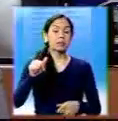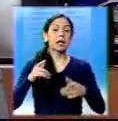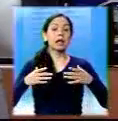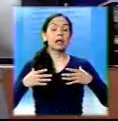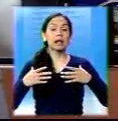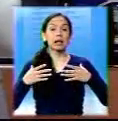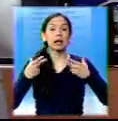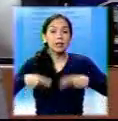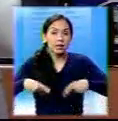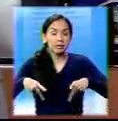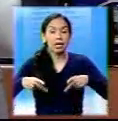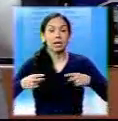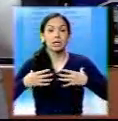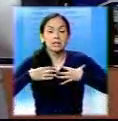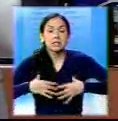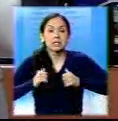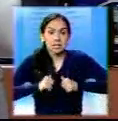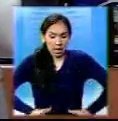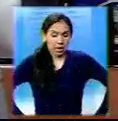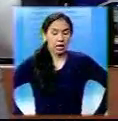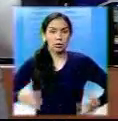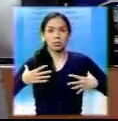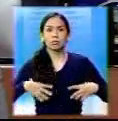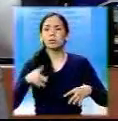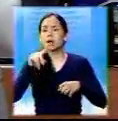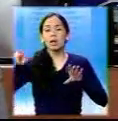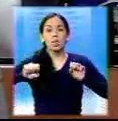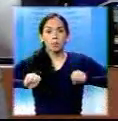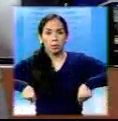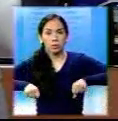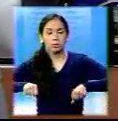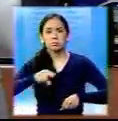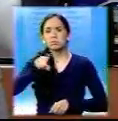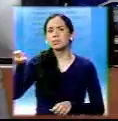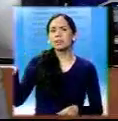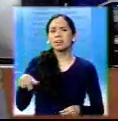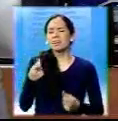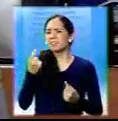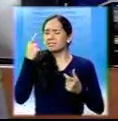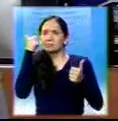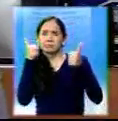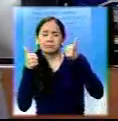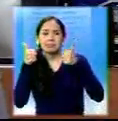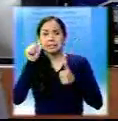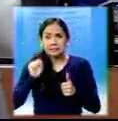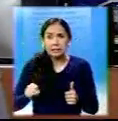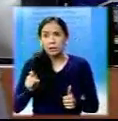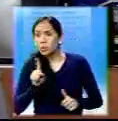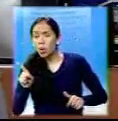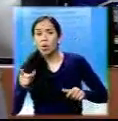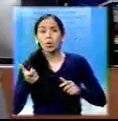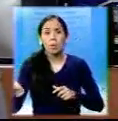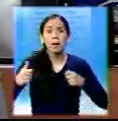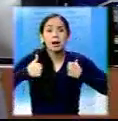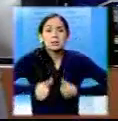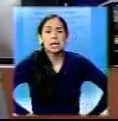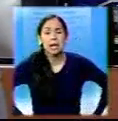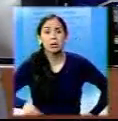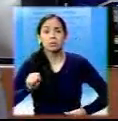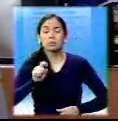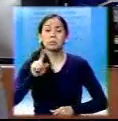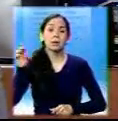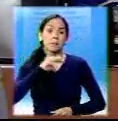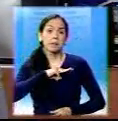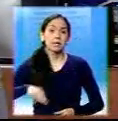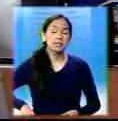y la venta de chalecos para motoristas ha disminuido. La incertidumbre reina en el gremio tras las contradicciones que generaron el pasado viernes el ministro